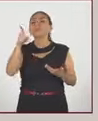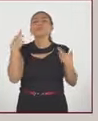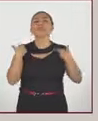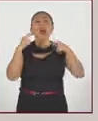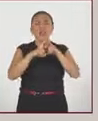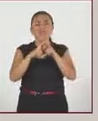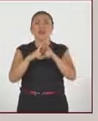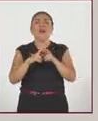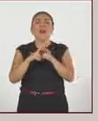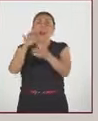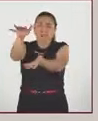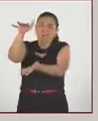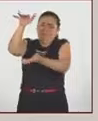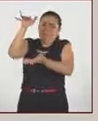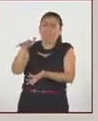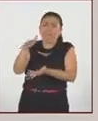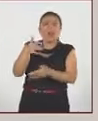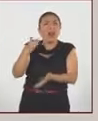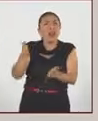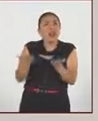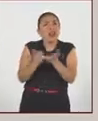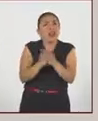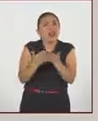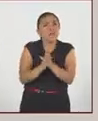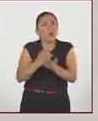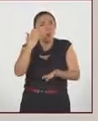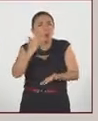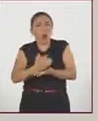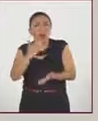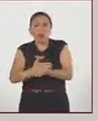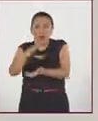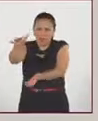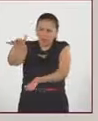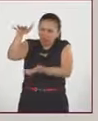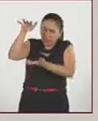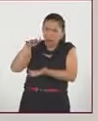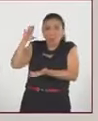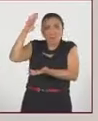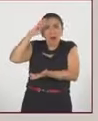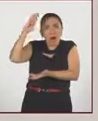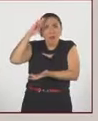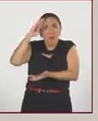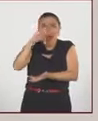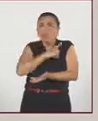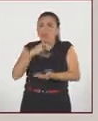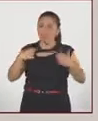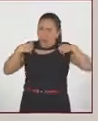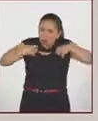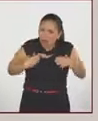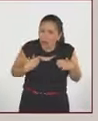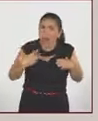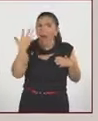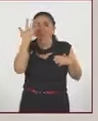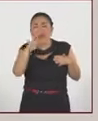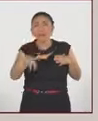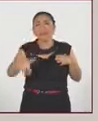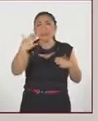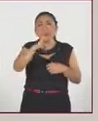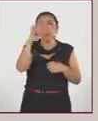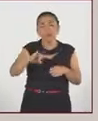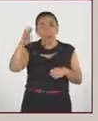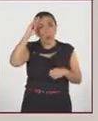que debemos de cargar, ¿no? Superando el 10 al 15%, que es el límite máximo permitido para una mochila,